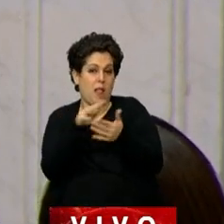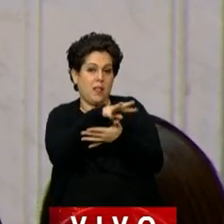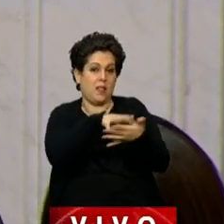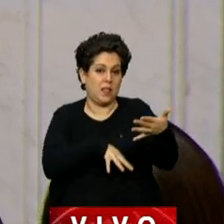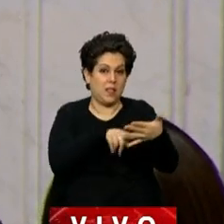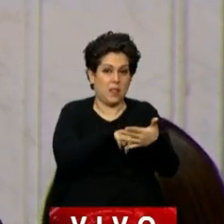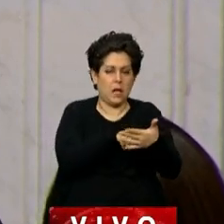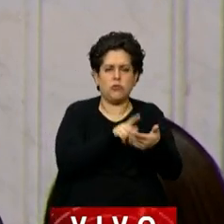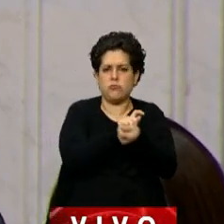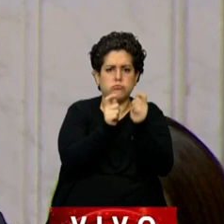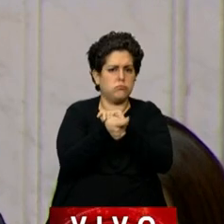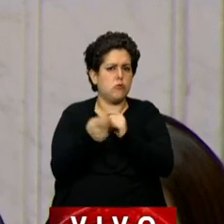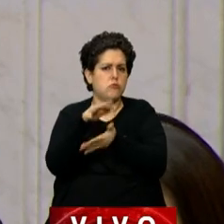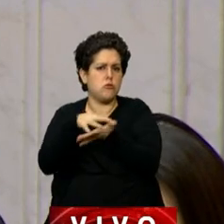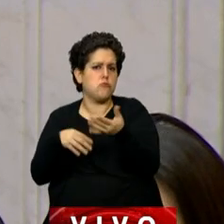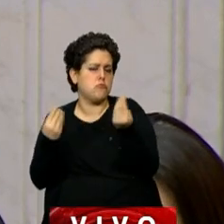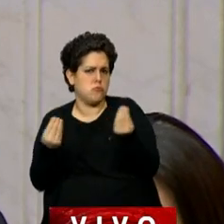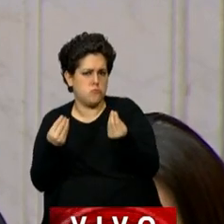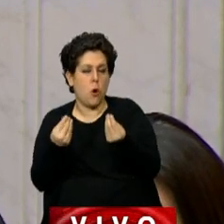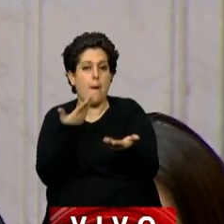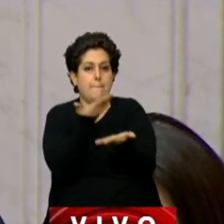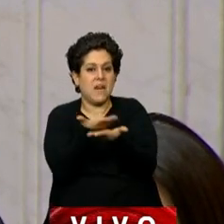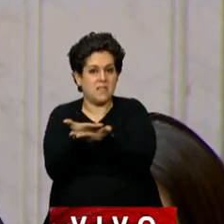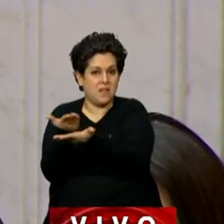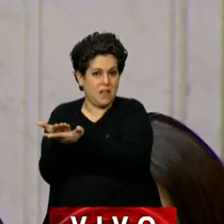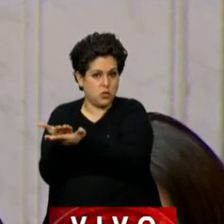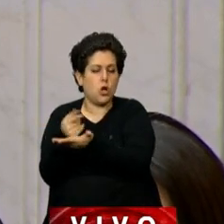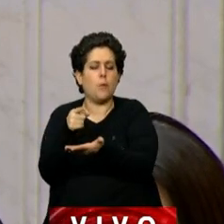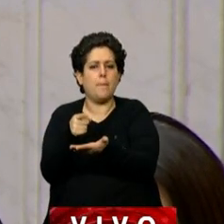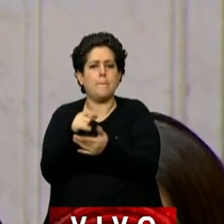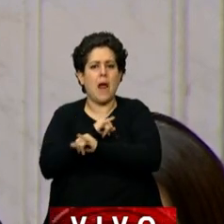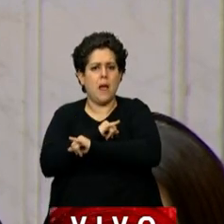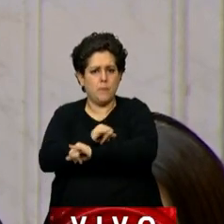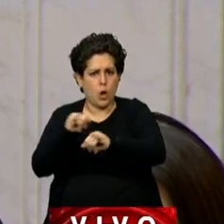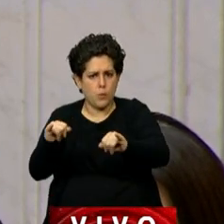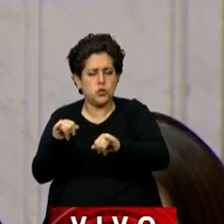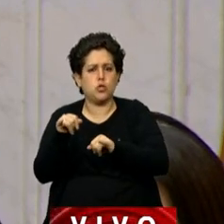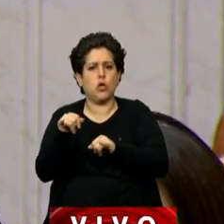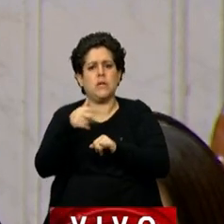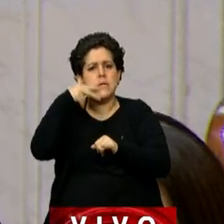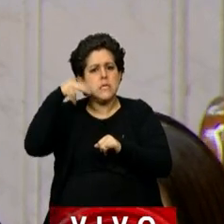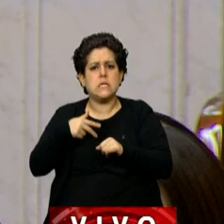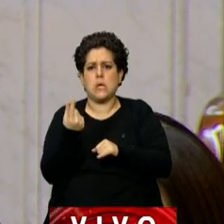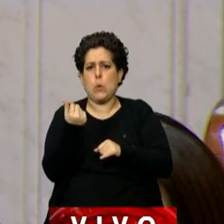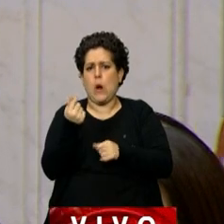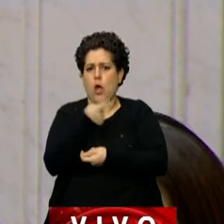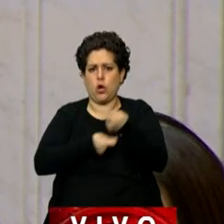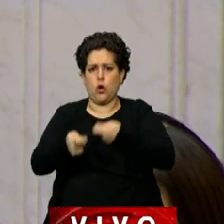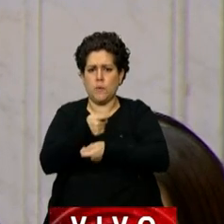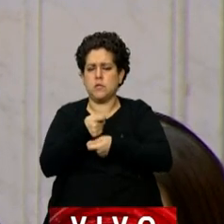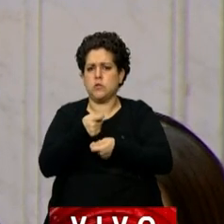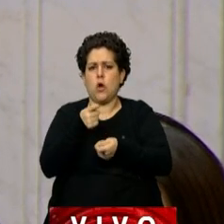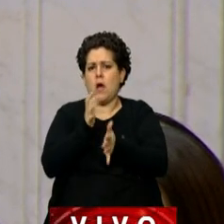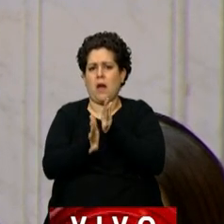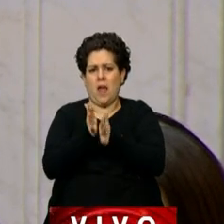texto quedaría de la siguiente manera: las presentaciones destinadas a la promoción sin valor comercial, muestras